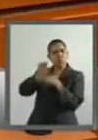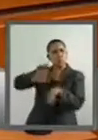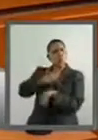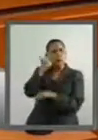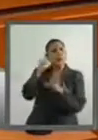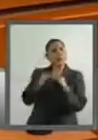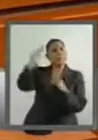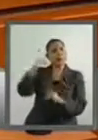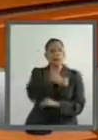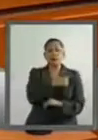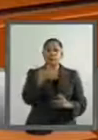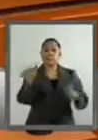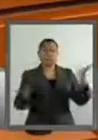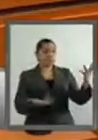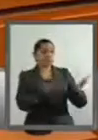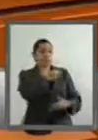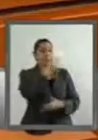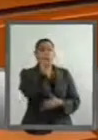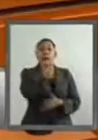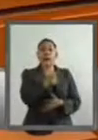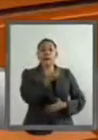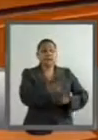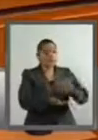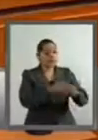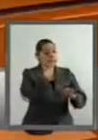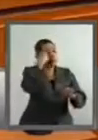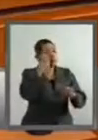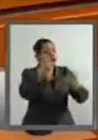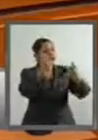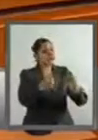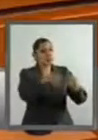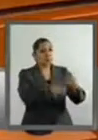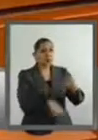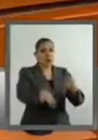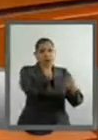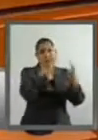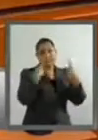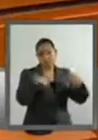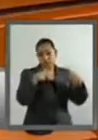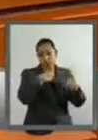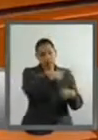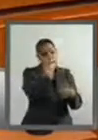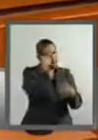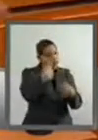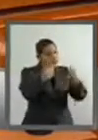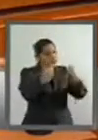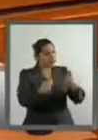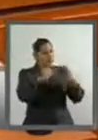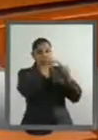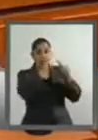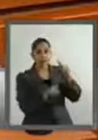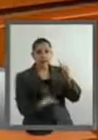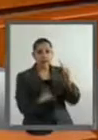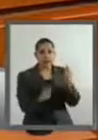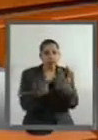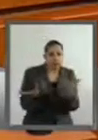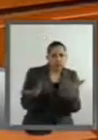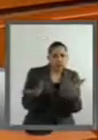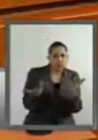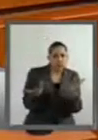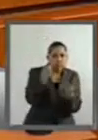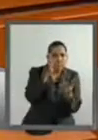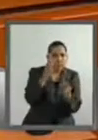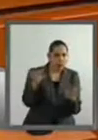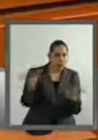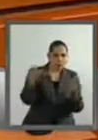una partida de servicios de seguridad pública y de seguridad nacional. No desconocemos el desglose